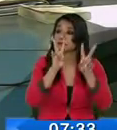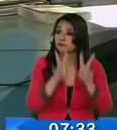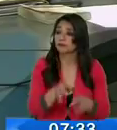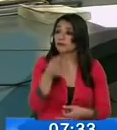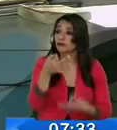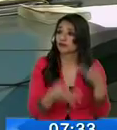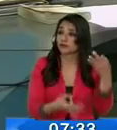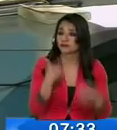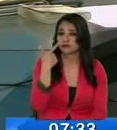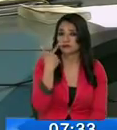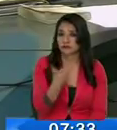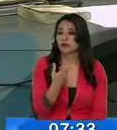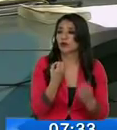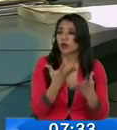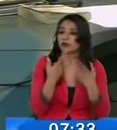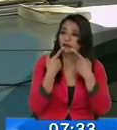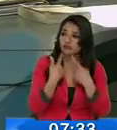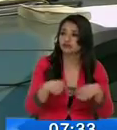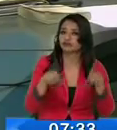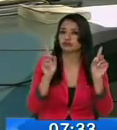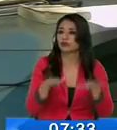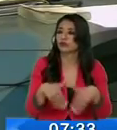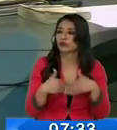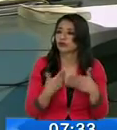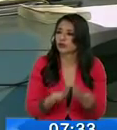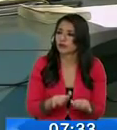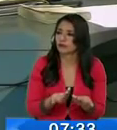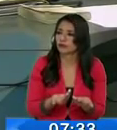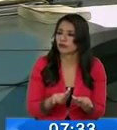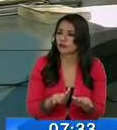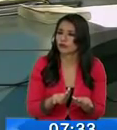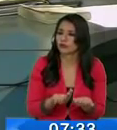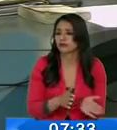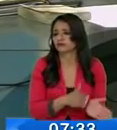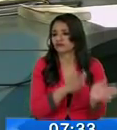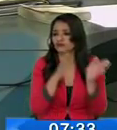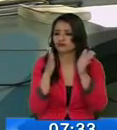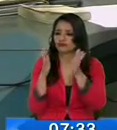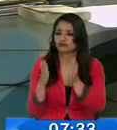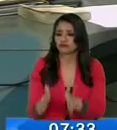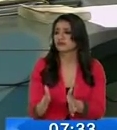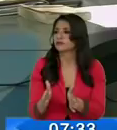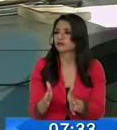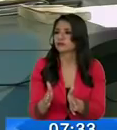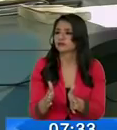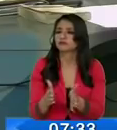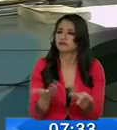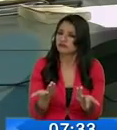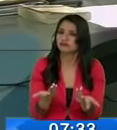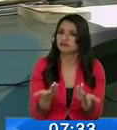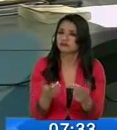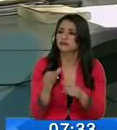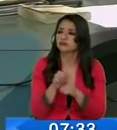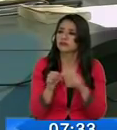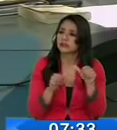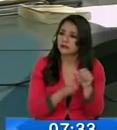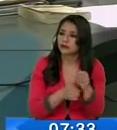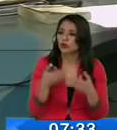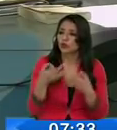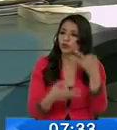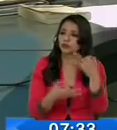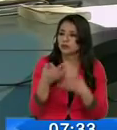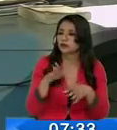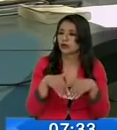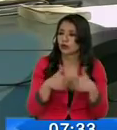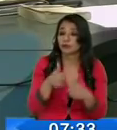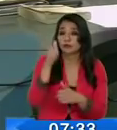se han ventilado? ¿Y cómo mira a ese otro espacio fundamental de la Administración de Justicia? Ayer, el